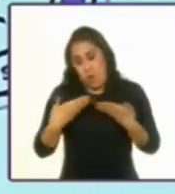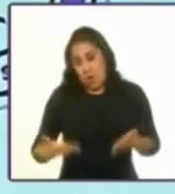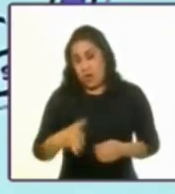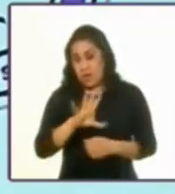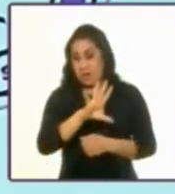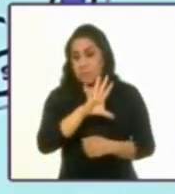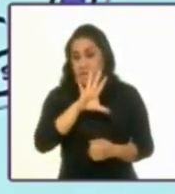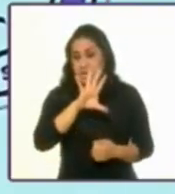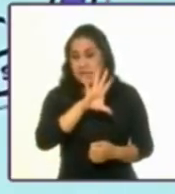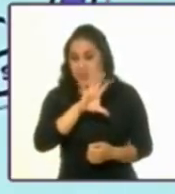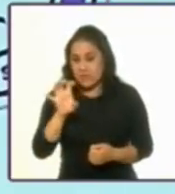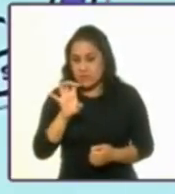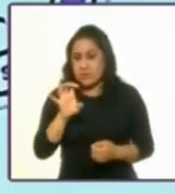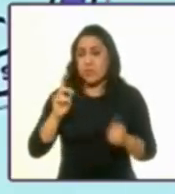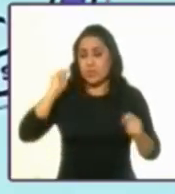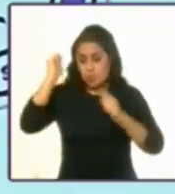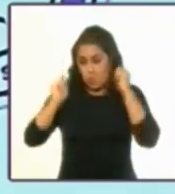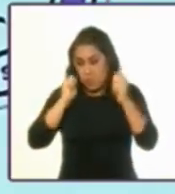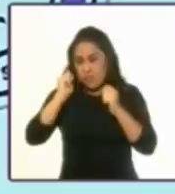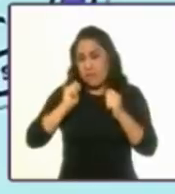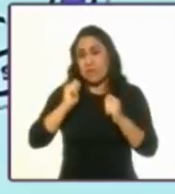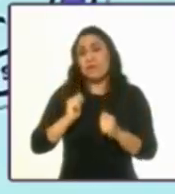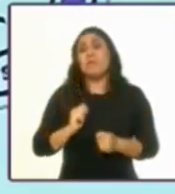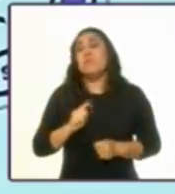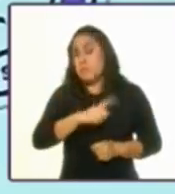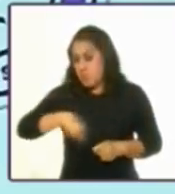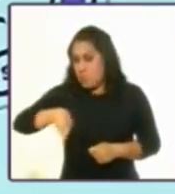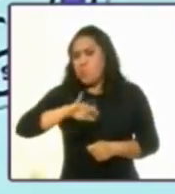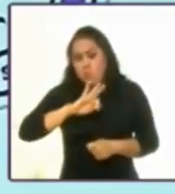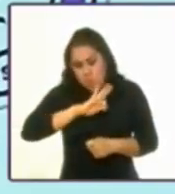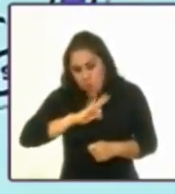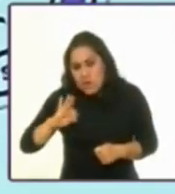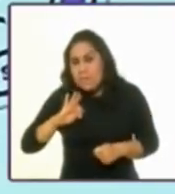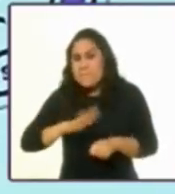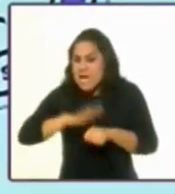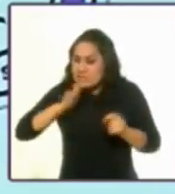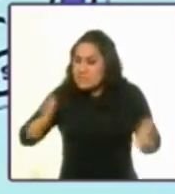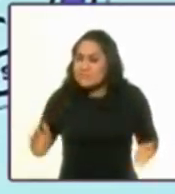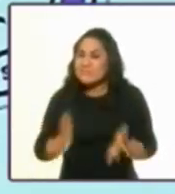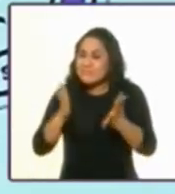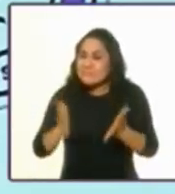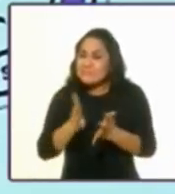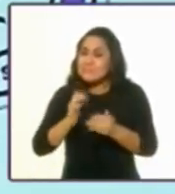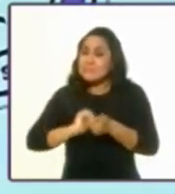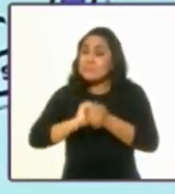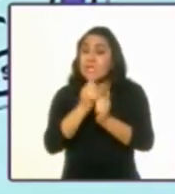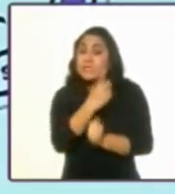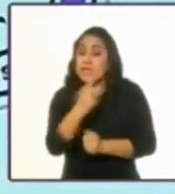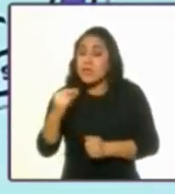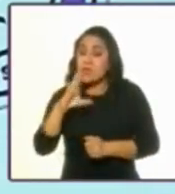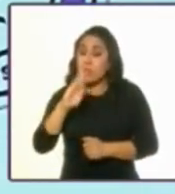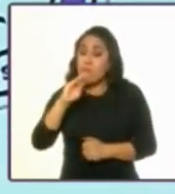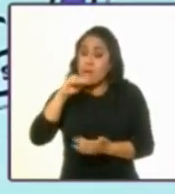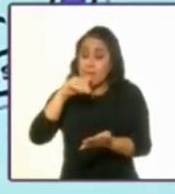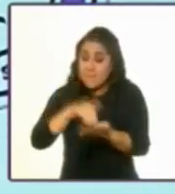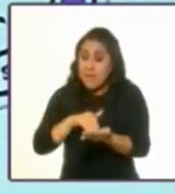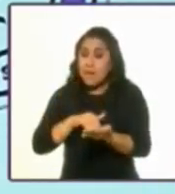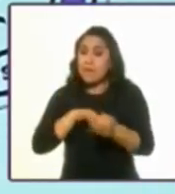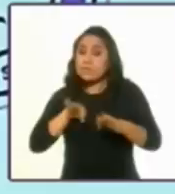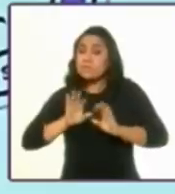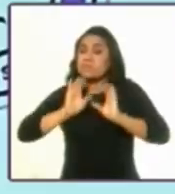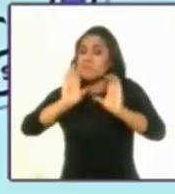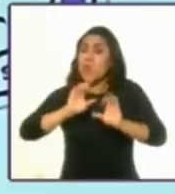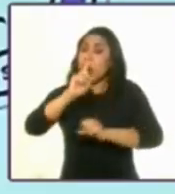turistas más internaciones internacionales podremos generar específicamente 190.000 empresas de empleos